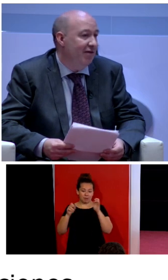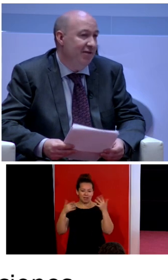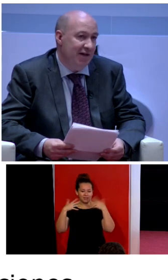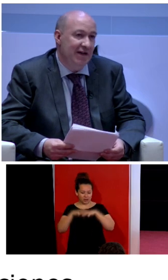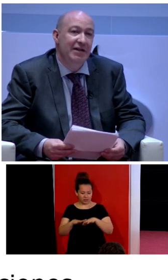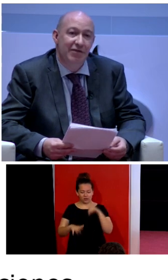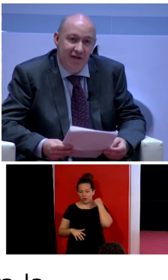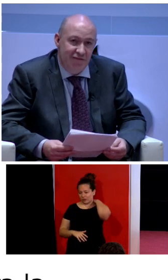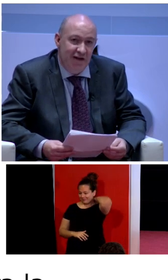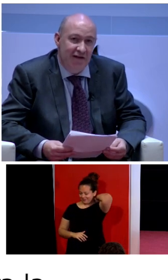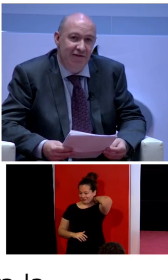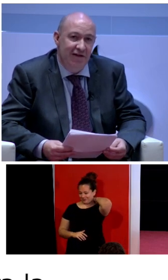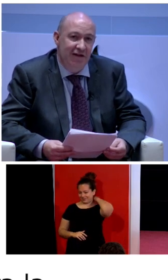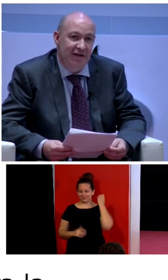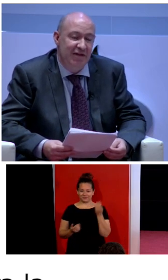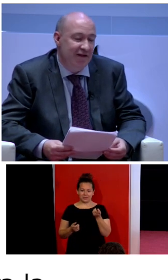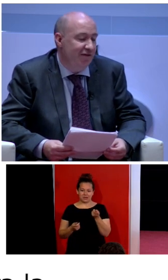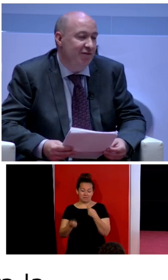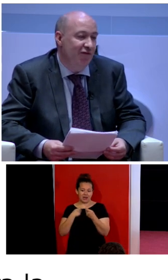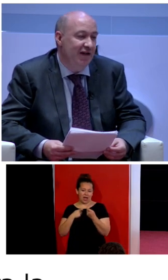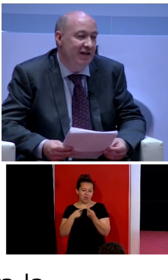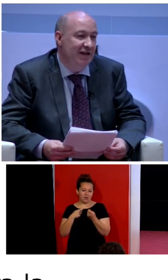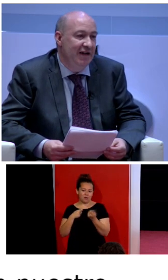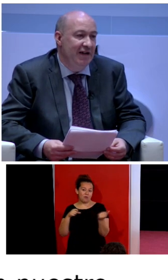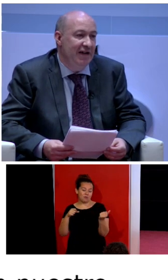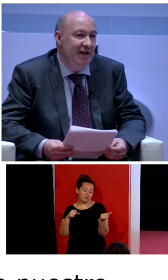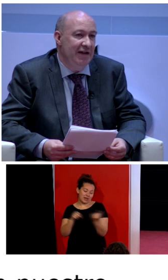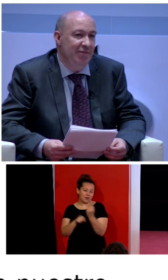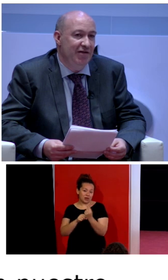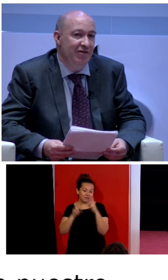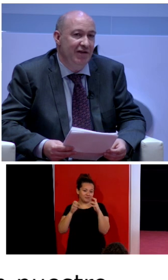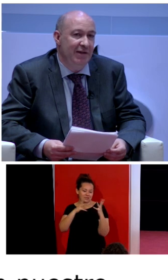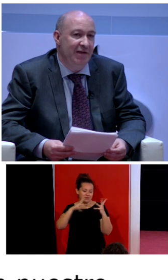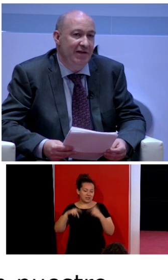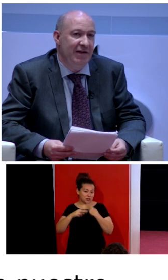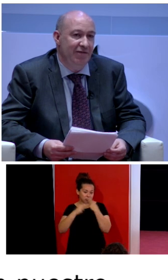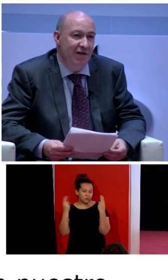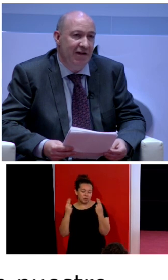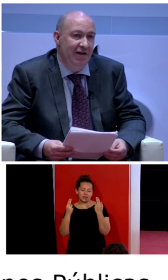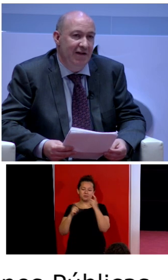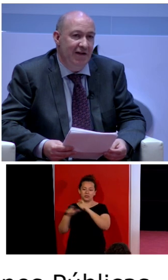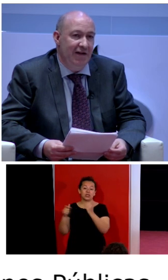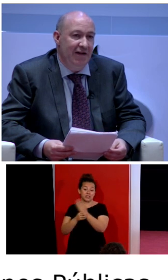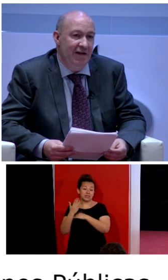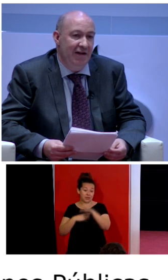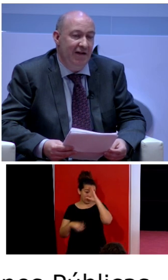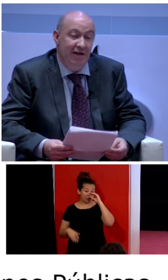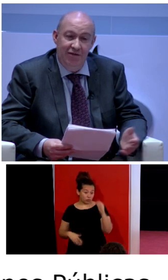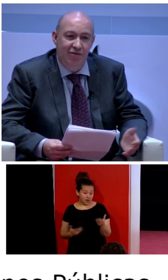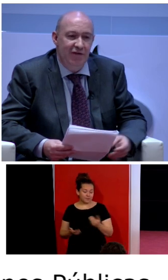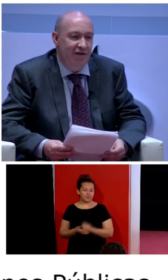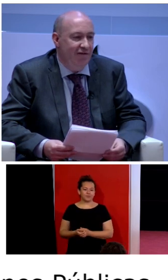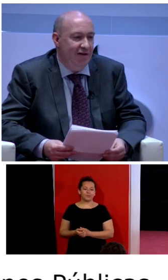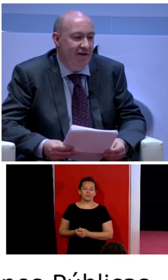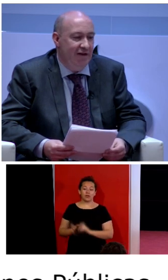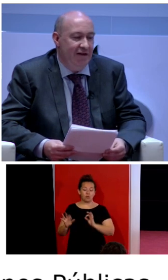el mercado laboral y, en nuestro caso, en el caso de las administraciones públicas, de las personas con discapacidad intelectual. Y, de hecho,